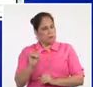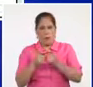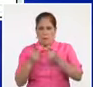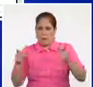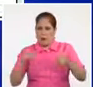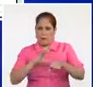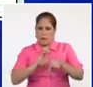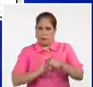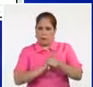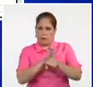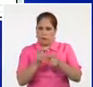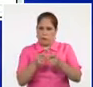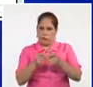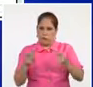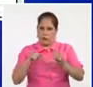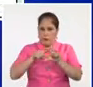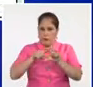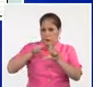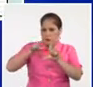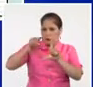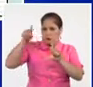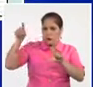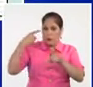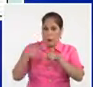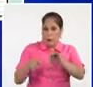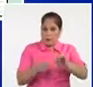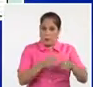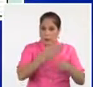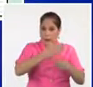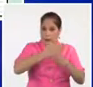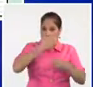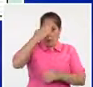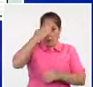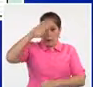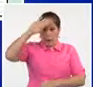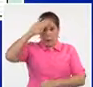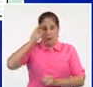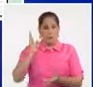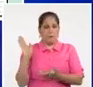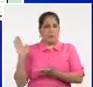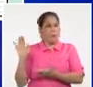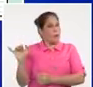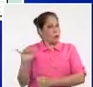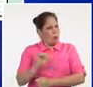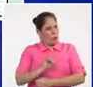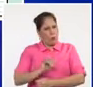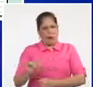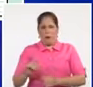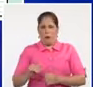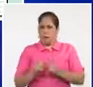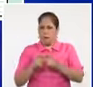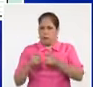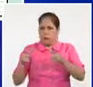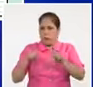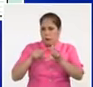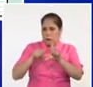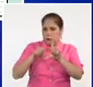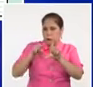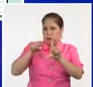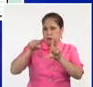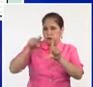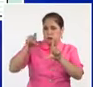incidencia. La provincia de Santiago de Cuba, ahí la tienen también, curva que se